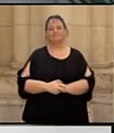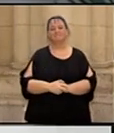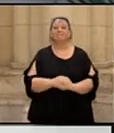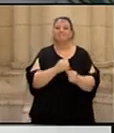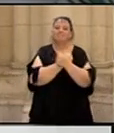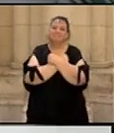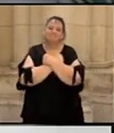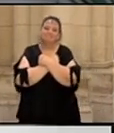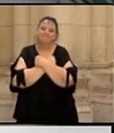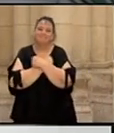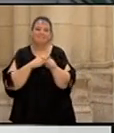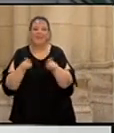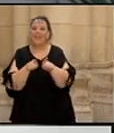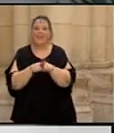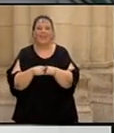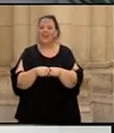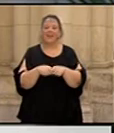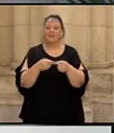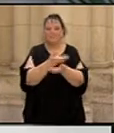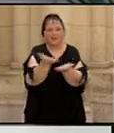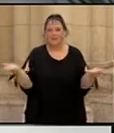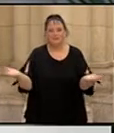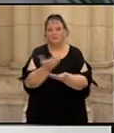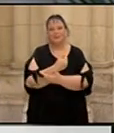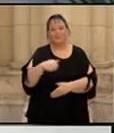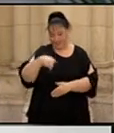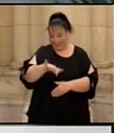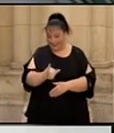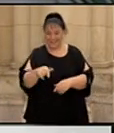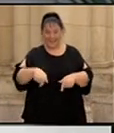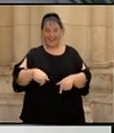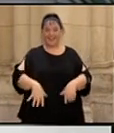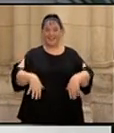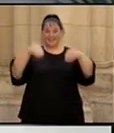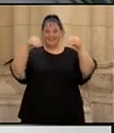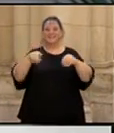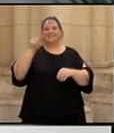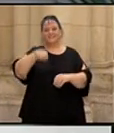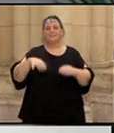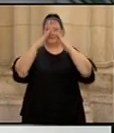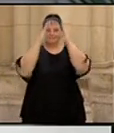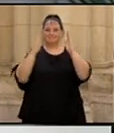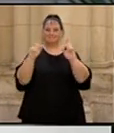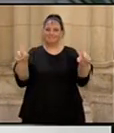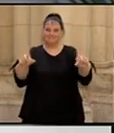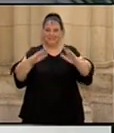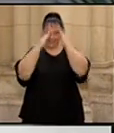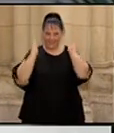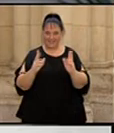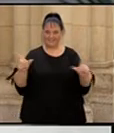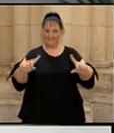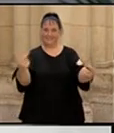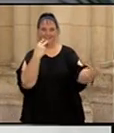Queridos hermanos todos, los que estáis aquí, los que estáis viendo a través de Telemadrid esta